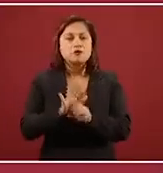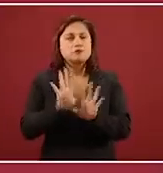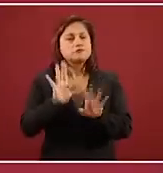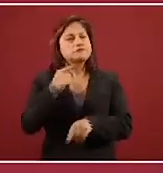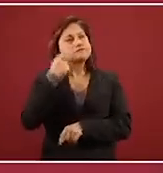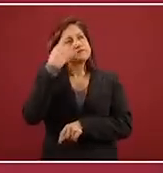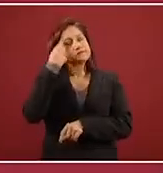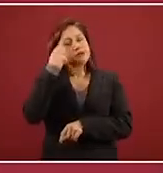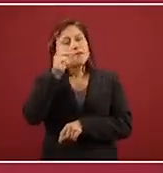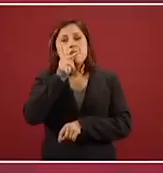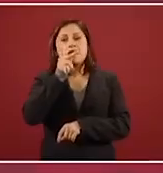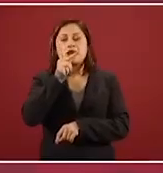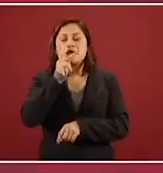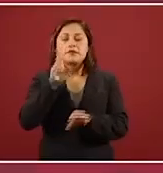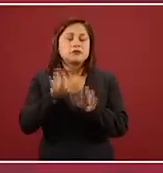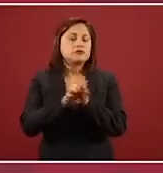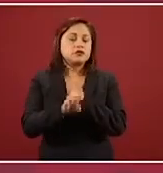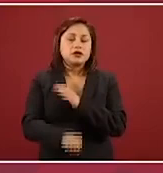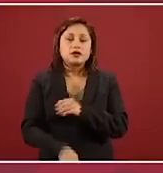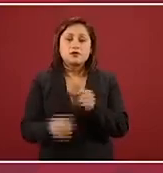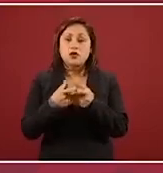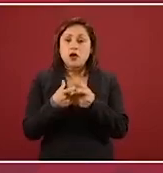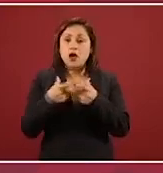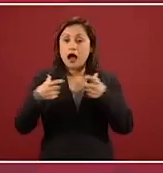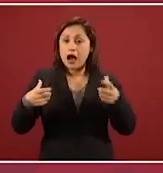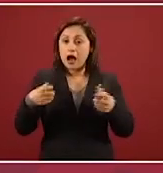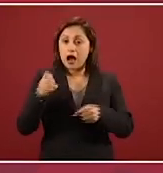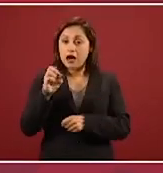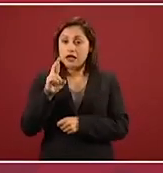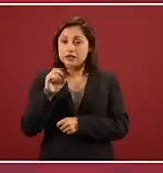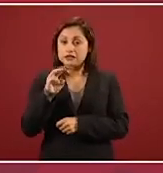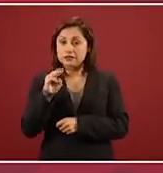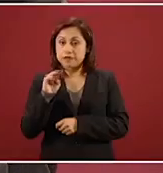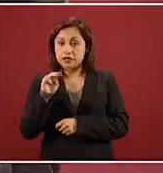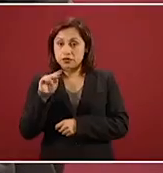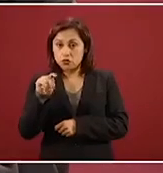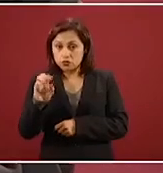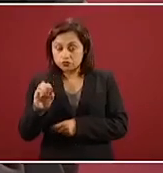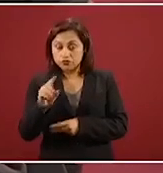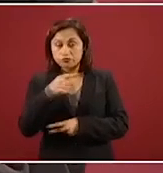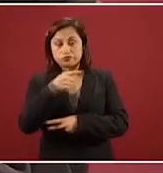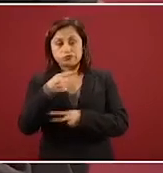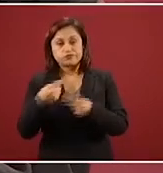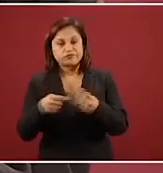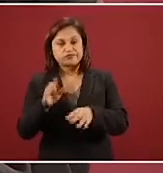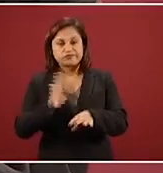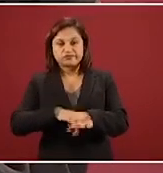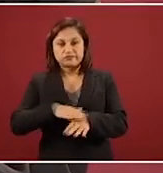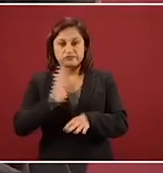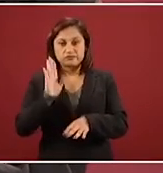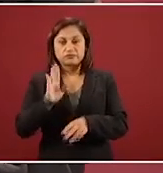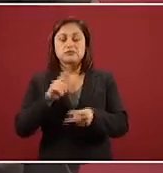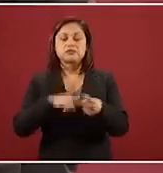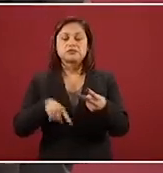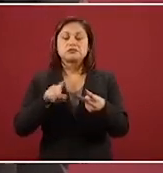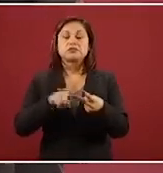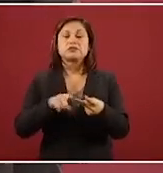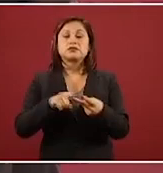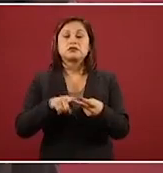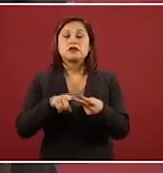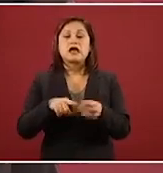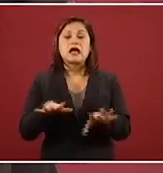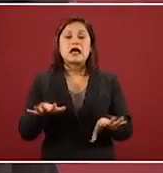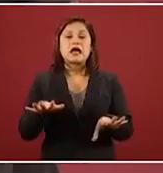pero mucho más. cambio estructural.